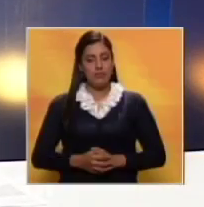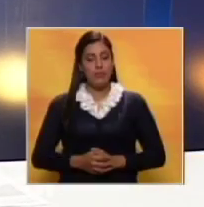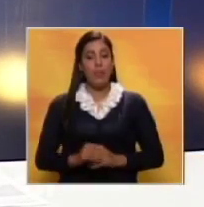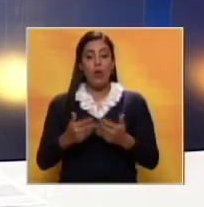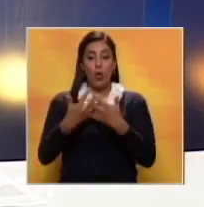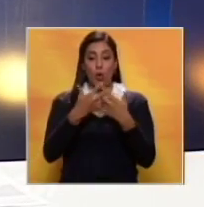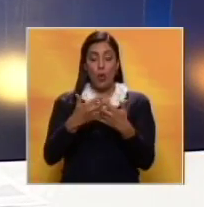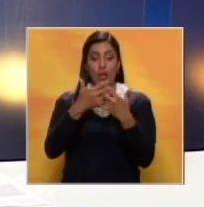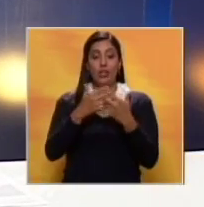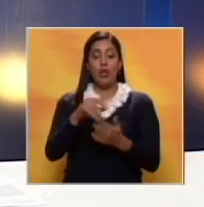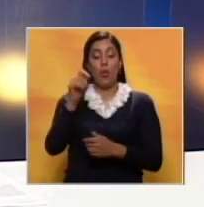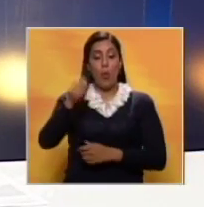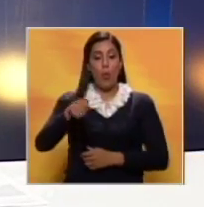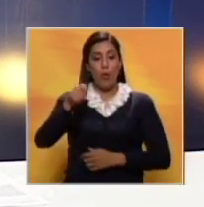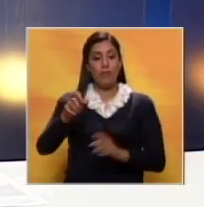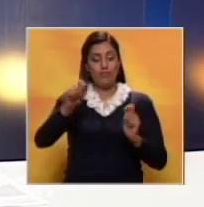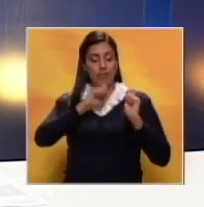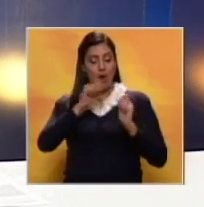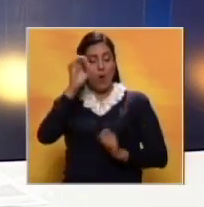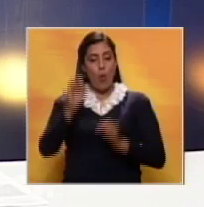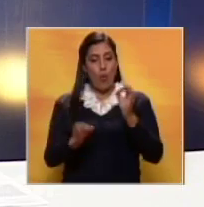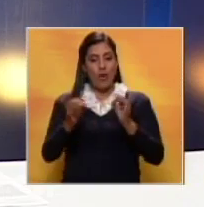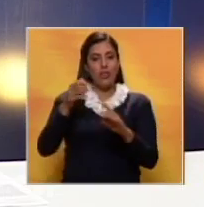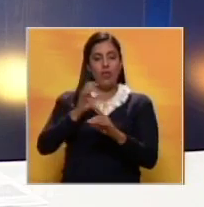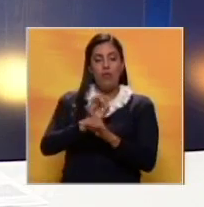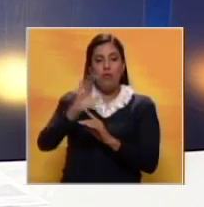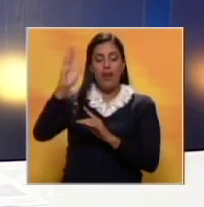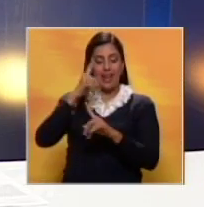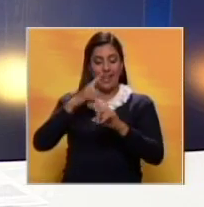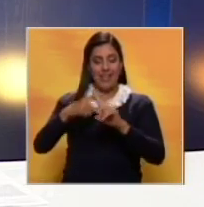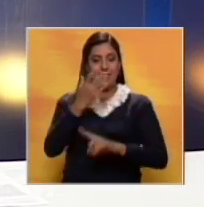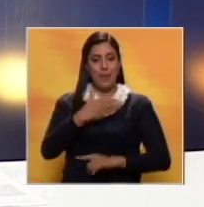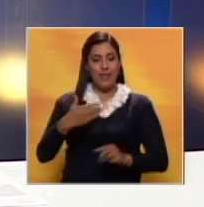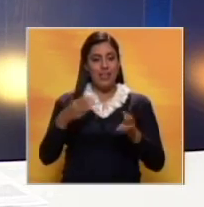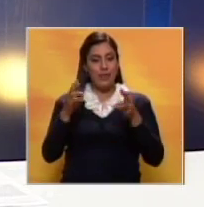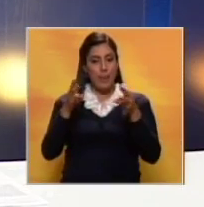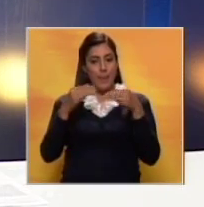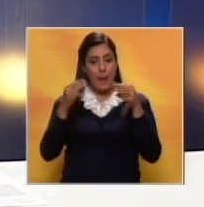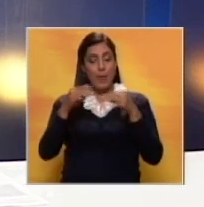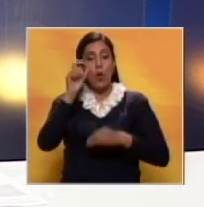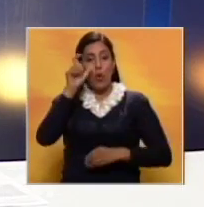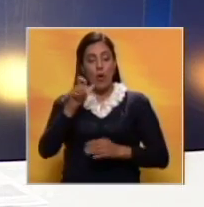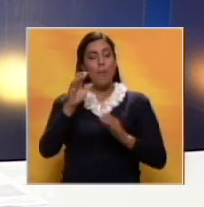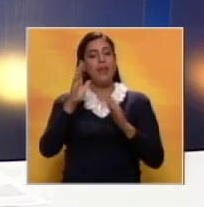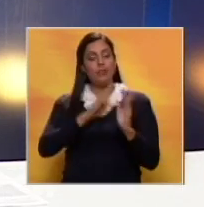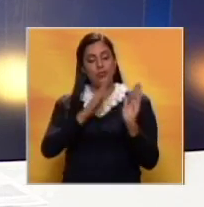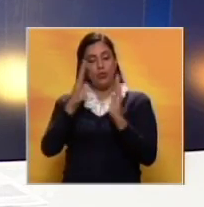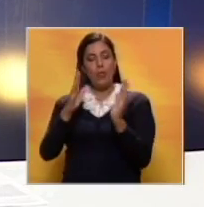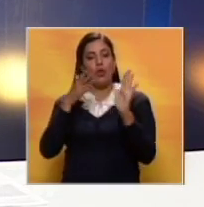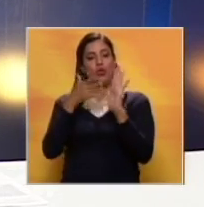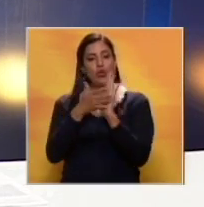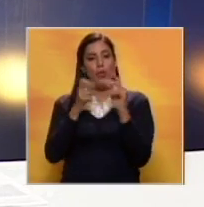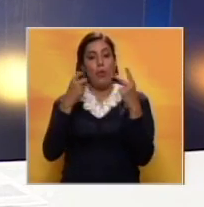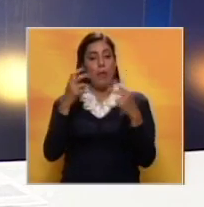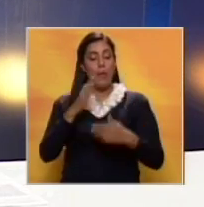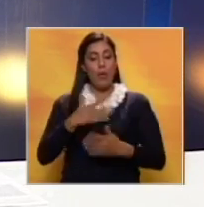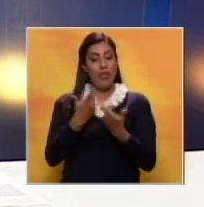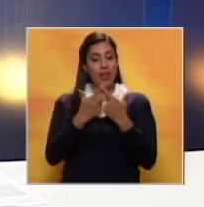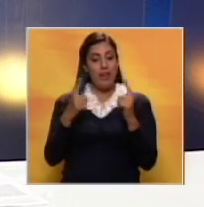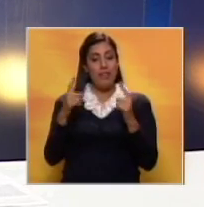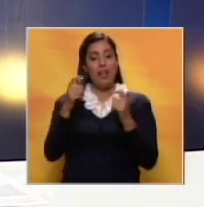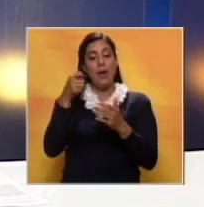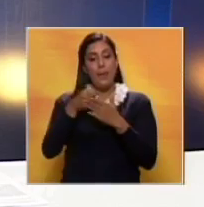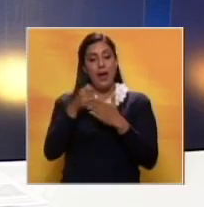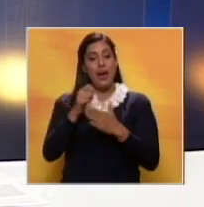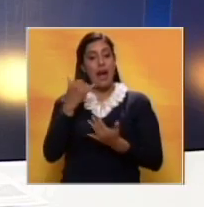En Estados Unidos, el juez a cargo del juicio de extradición del expresidente panameño Ricardo Martinelli aplazó el fallo sobre una posible libertad